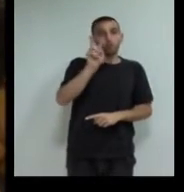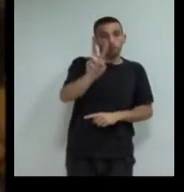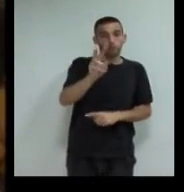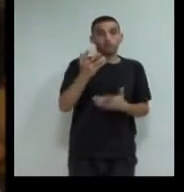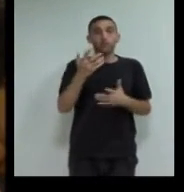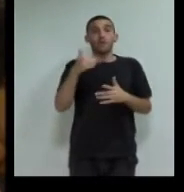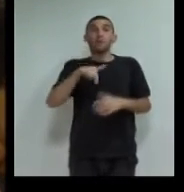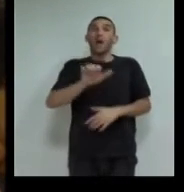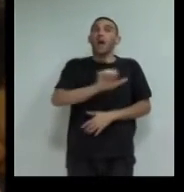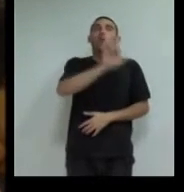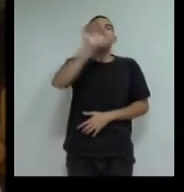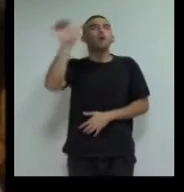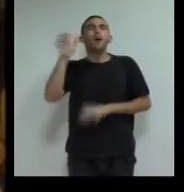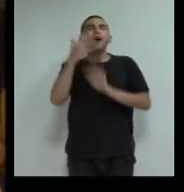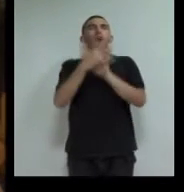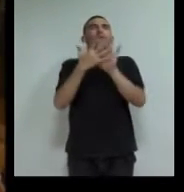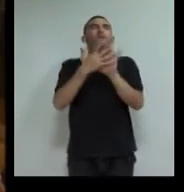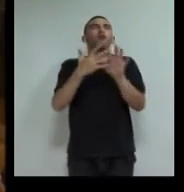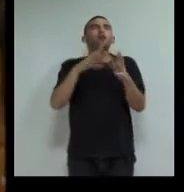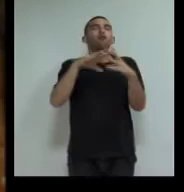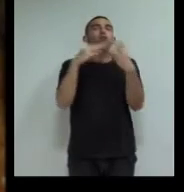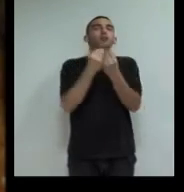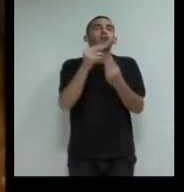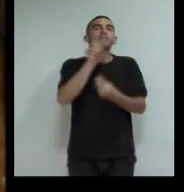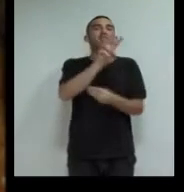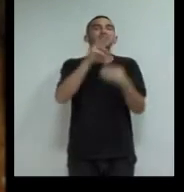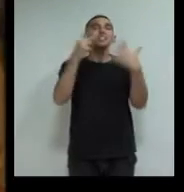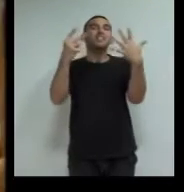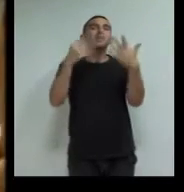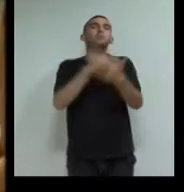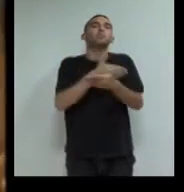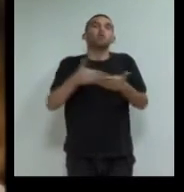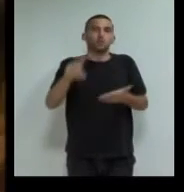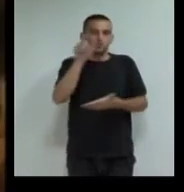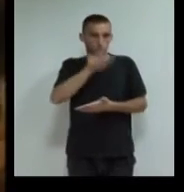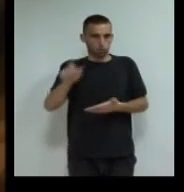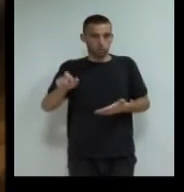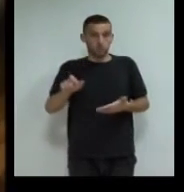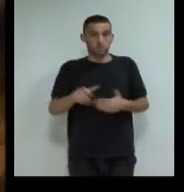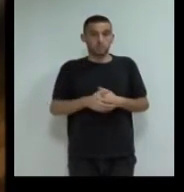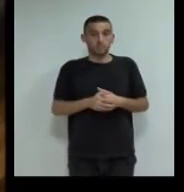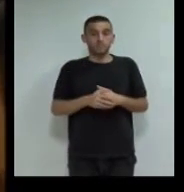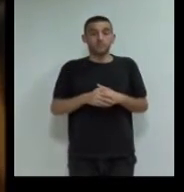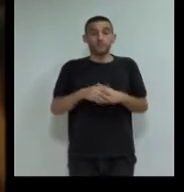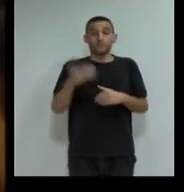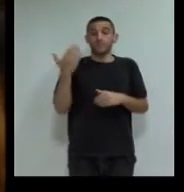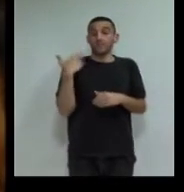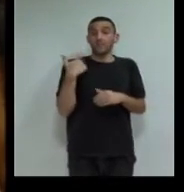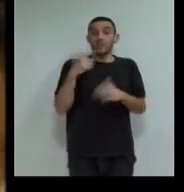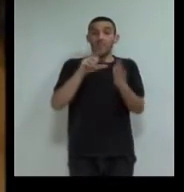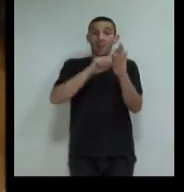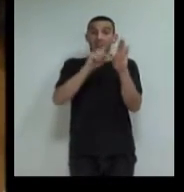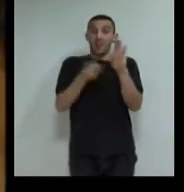Europa estamos hablando de 27 millones de personas. Hasta la salida de la ley